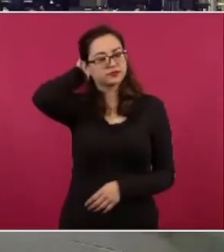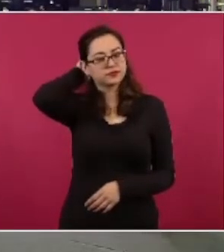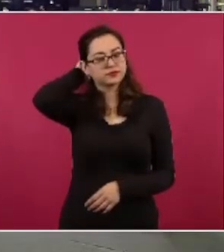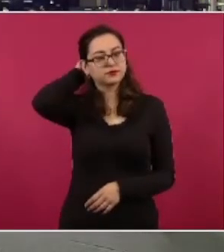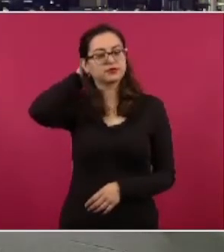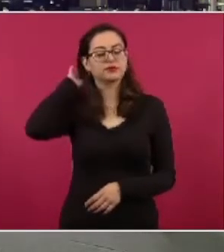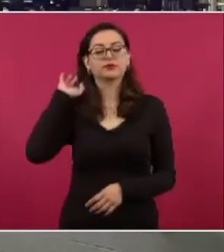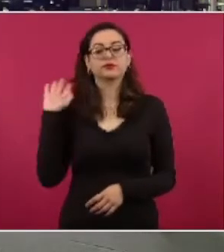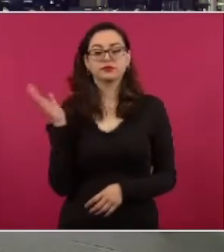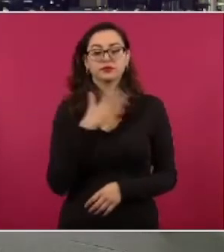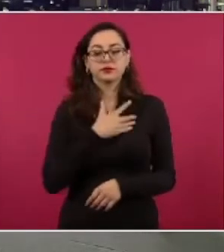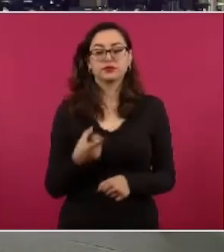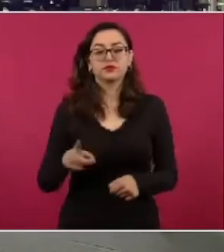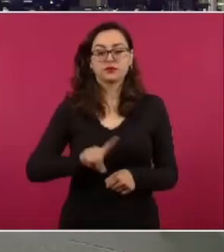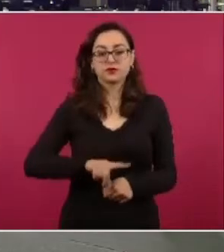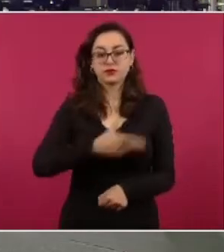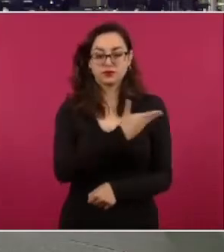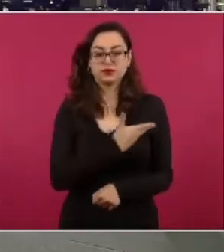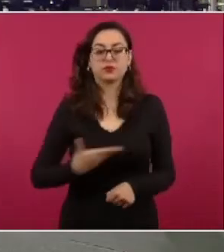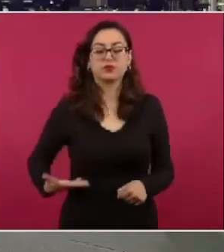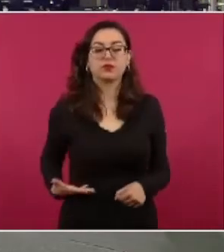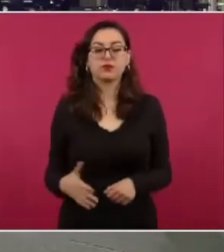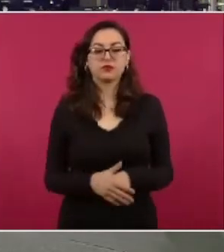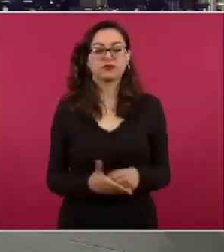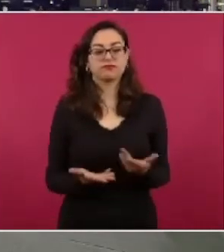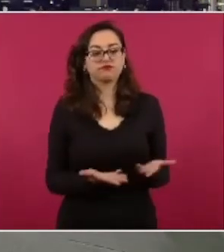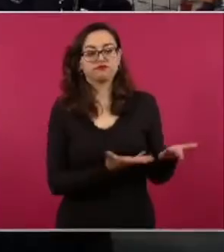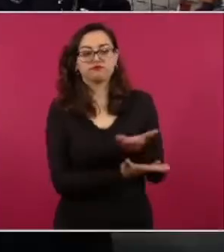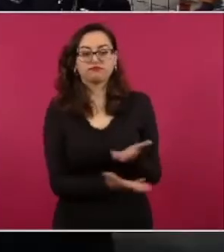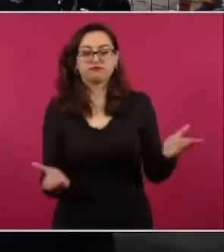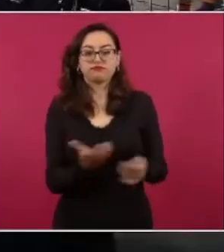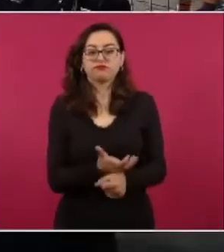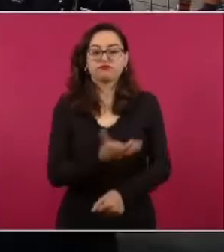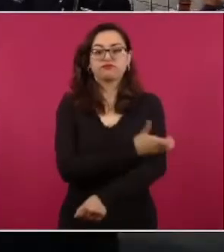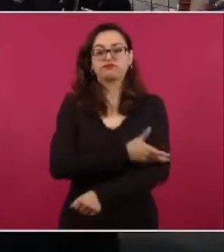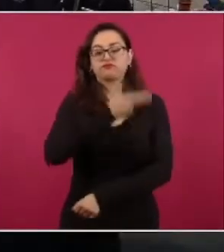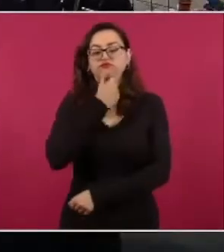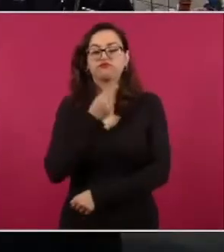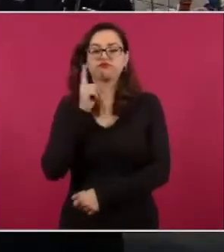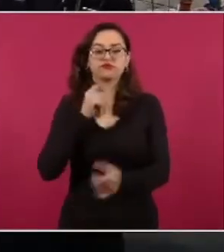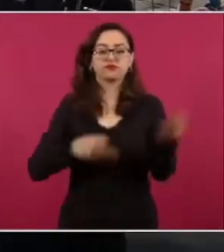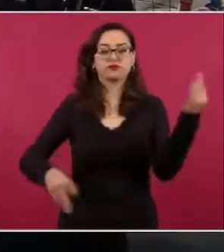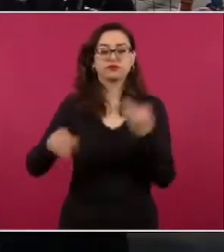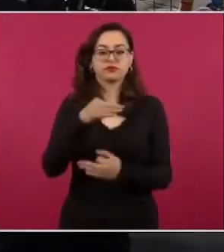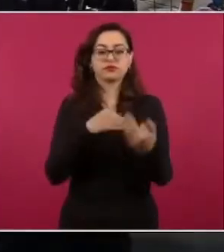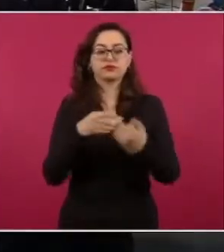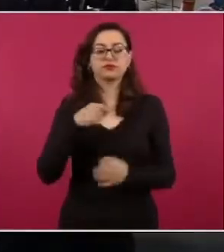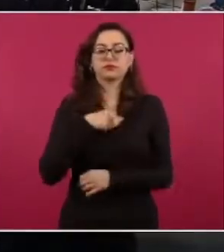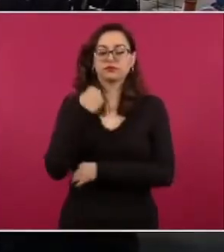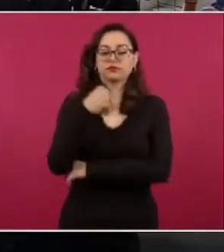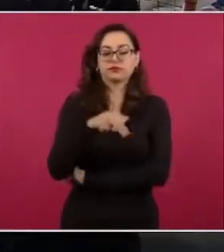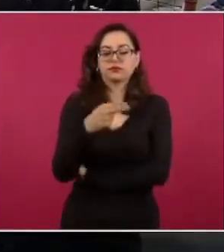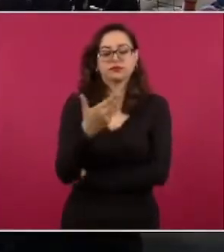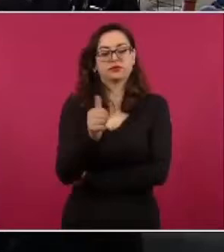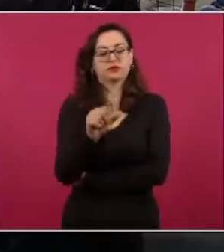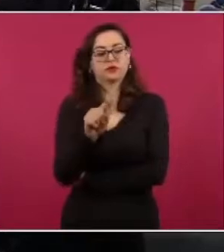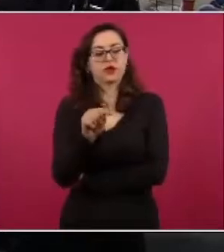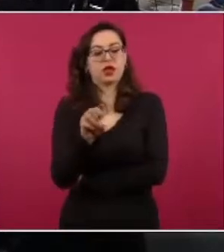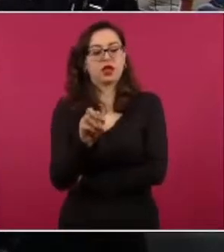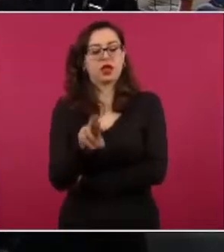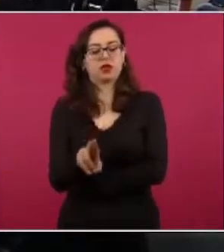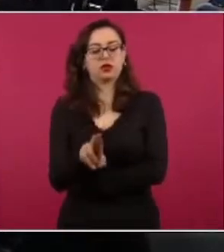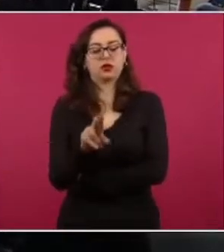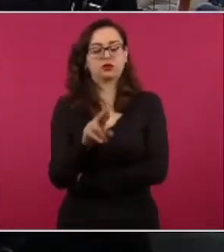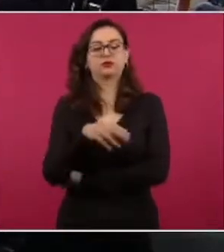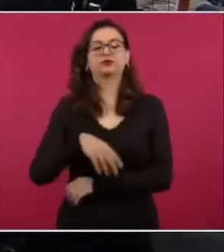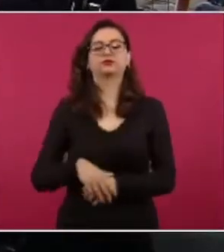Buenos días, señor presidente. Buenos días también a los invitados y compañeros y compañeras. Héctor Latempa, de Puntos Suspensivos Comunicación.